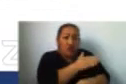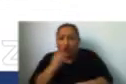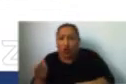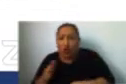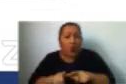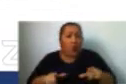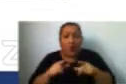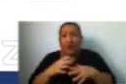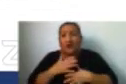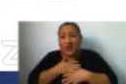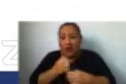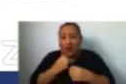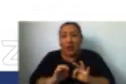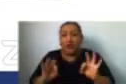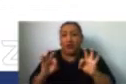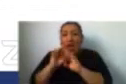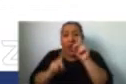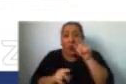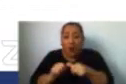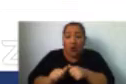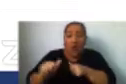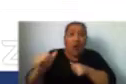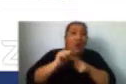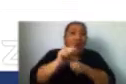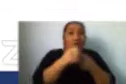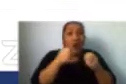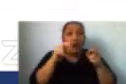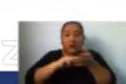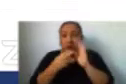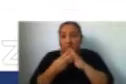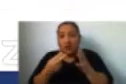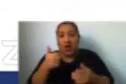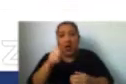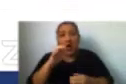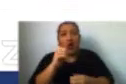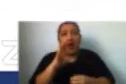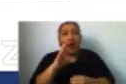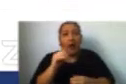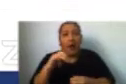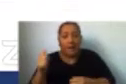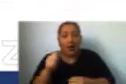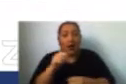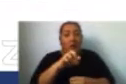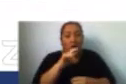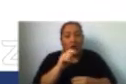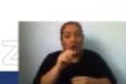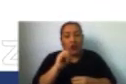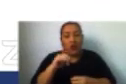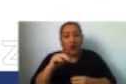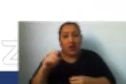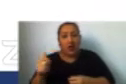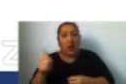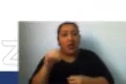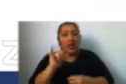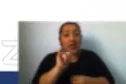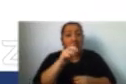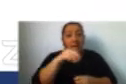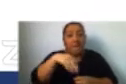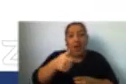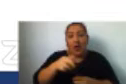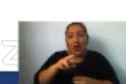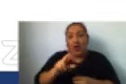sobre todo aquellos más alejados, como es el caso de Huacaybamba, Puerto Inca y Marañón. Pero